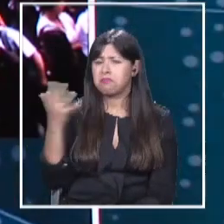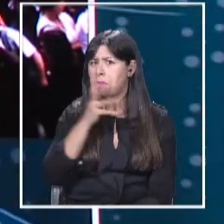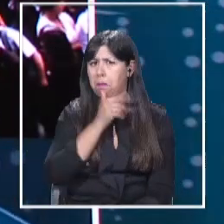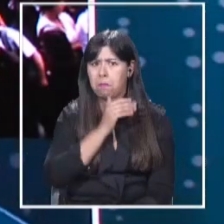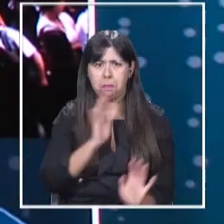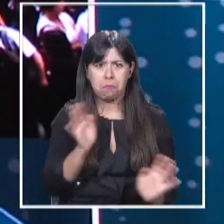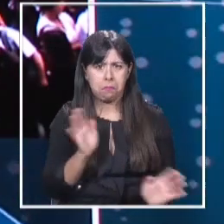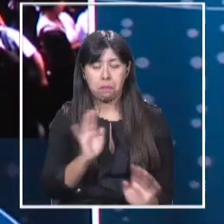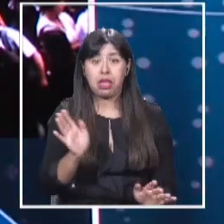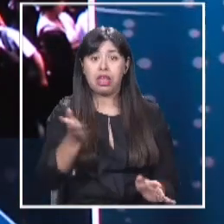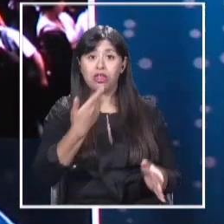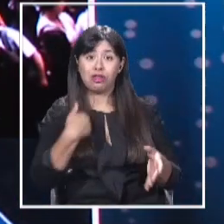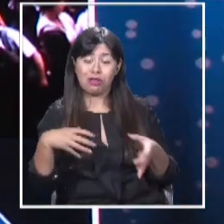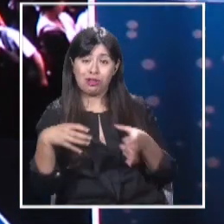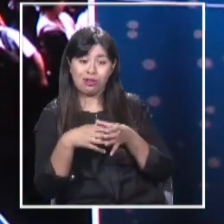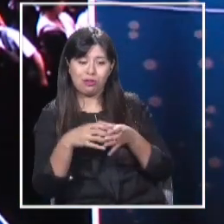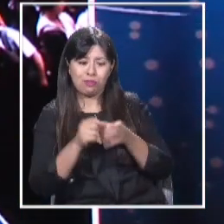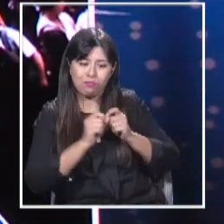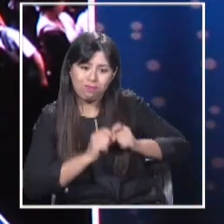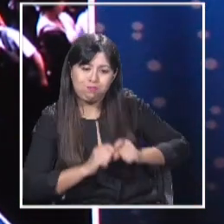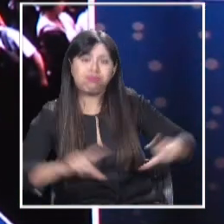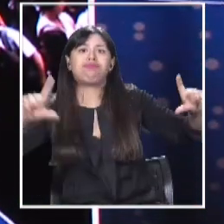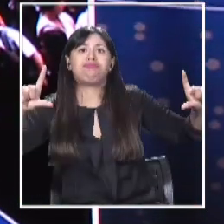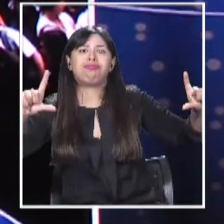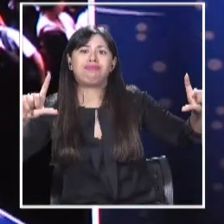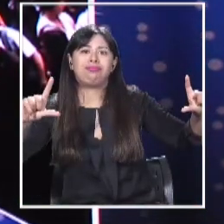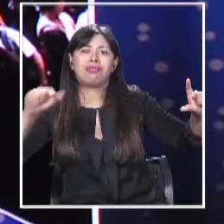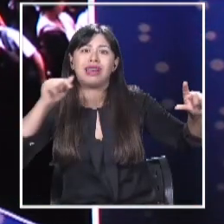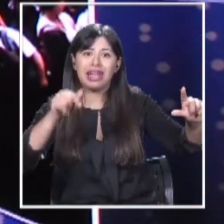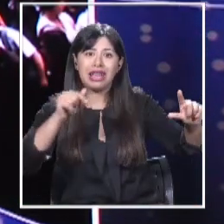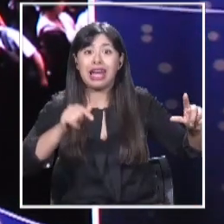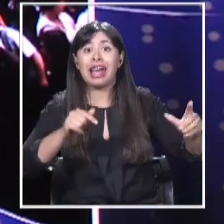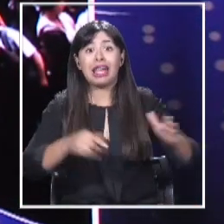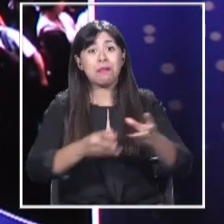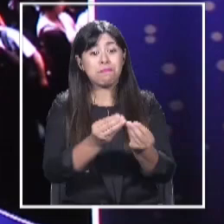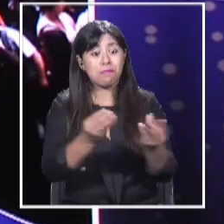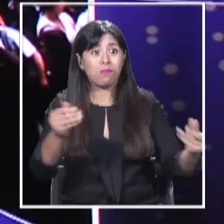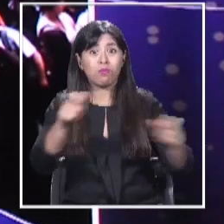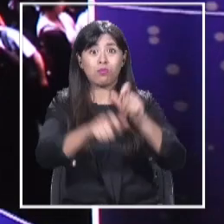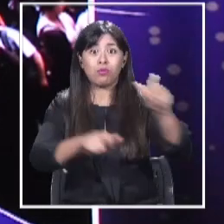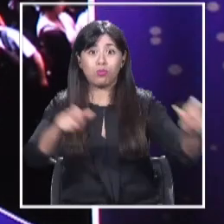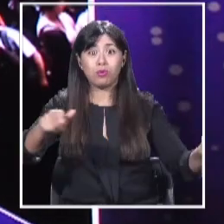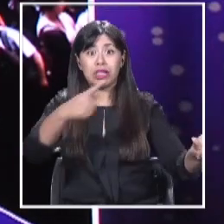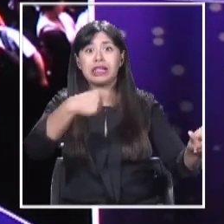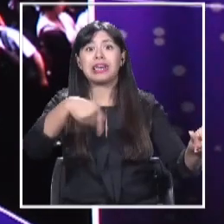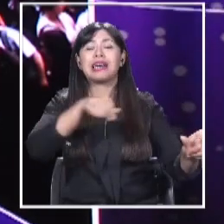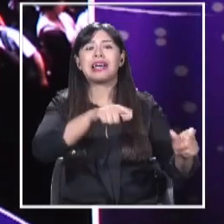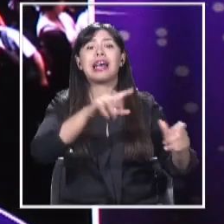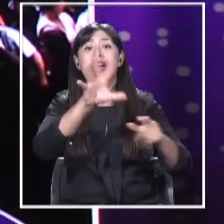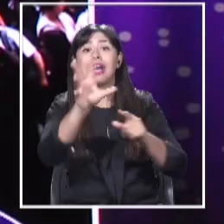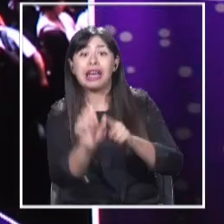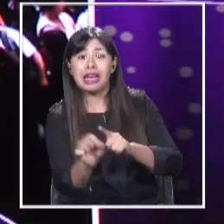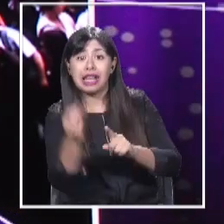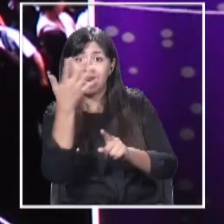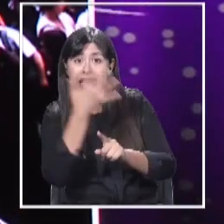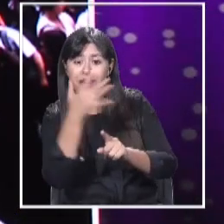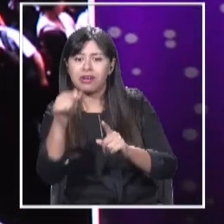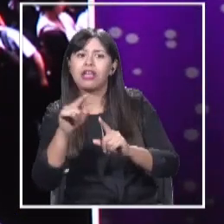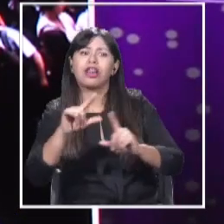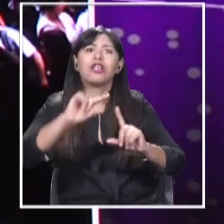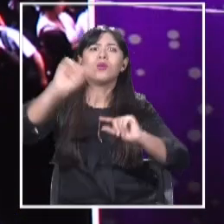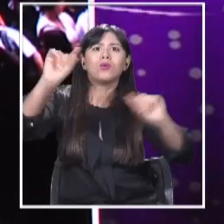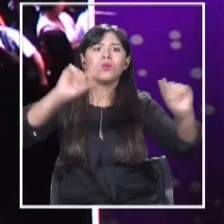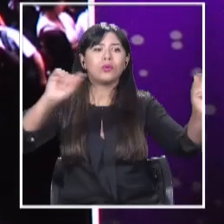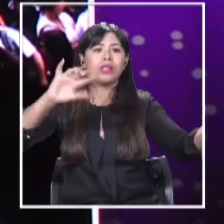sapiens, nuestra especie, tiene una explosión demográfica importante y finalmente es capaz de abandonar África y convertirse en esa